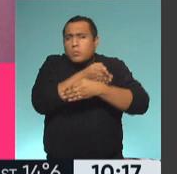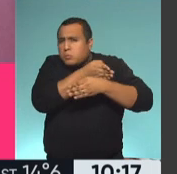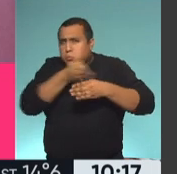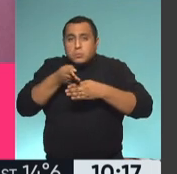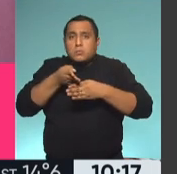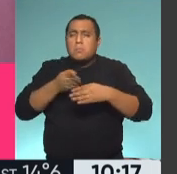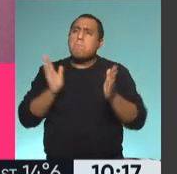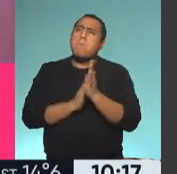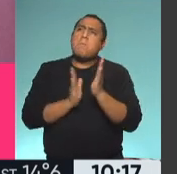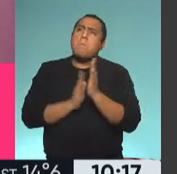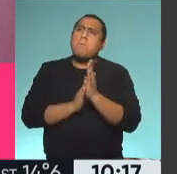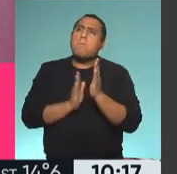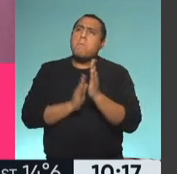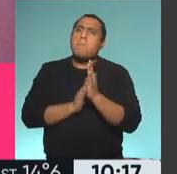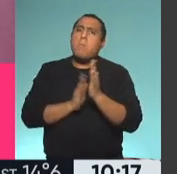ininterrumpidamente.